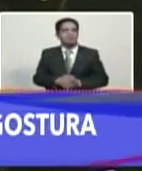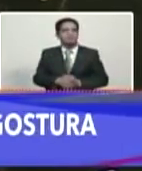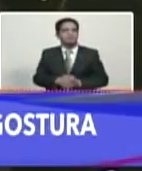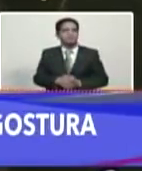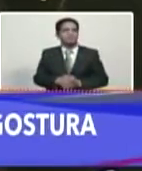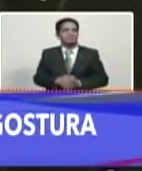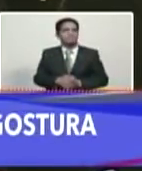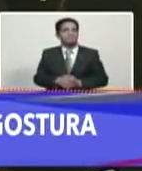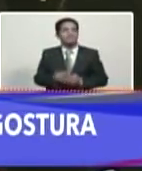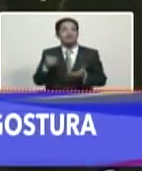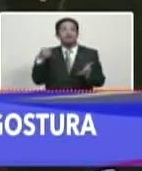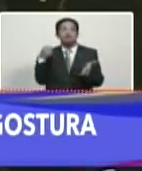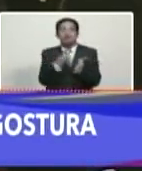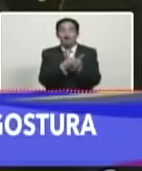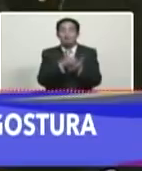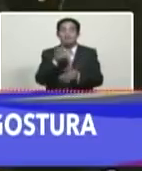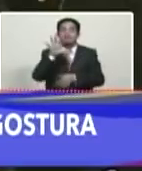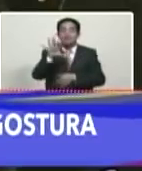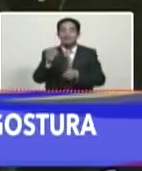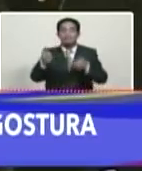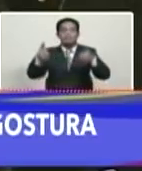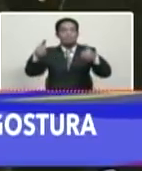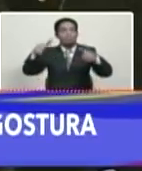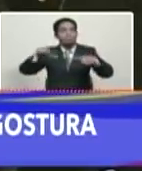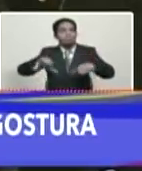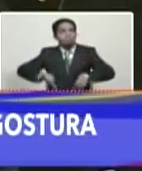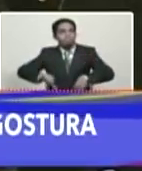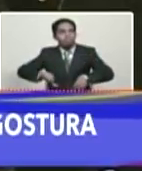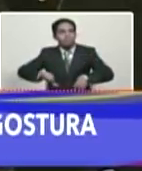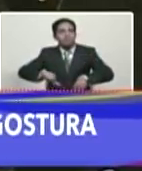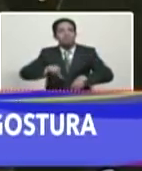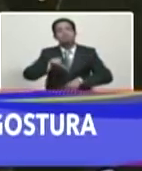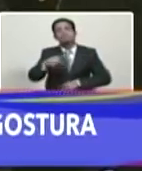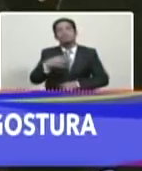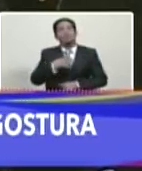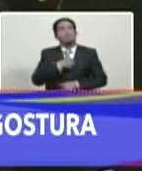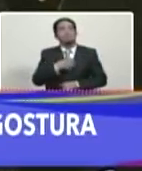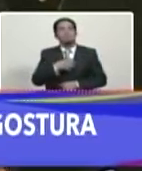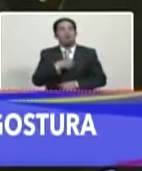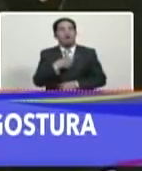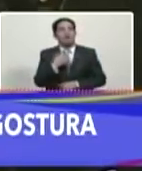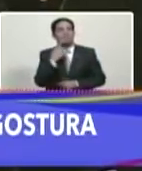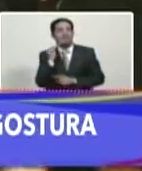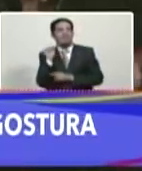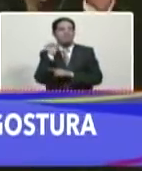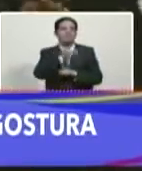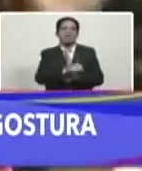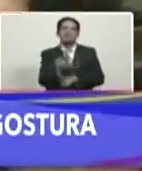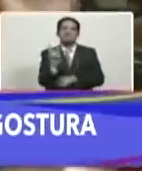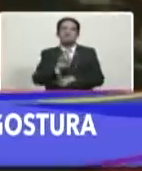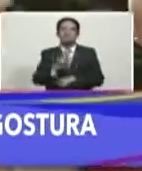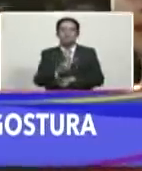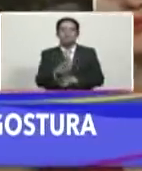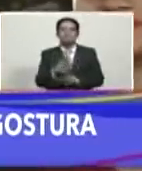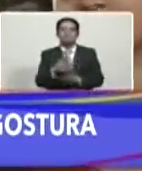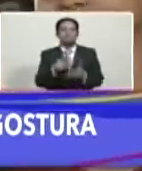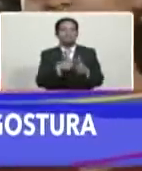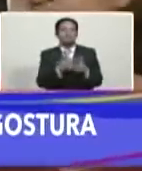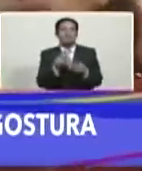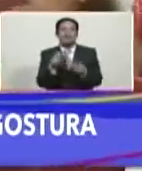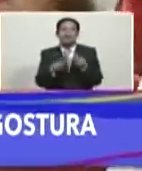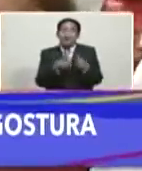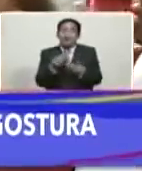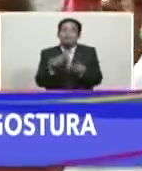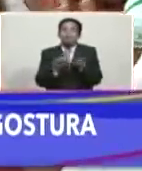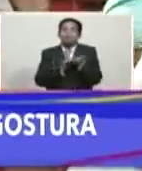El golpe de Estado fracasó y no van a poder con Venezuela. Así que el único camino es el diálogo,